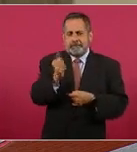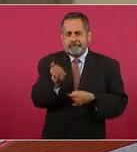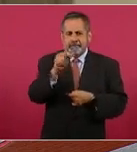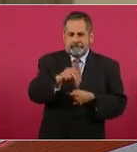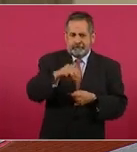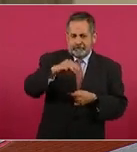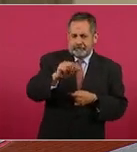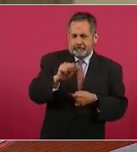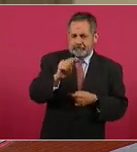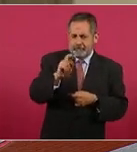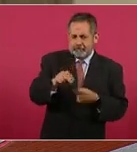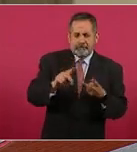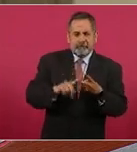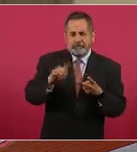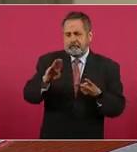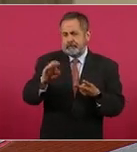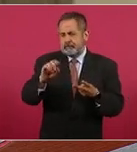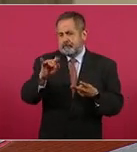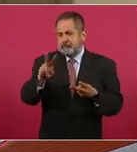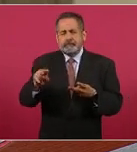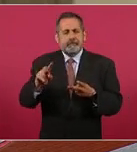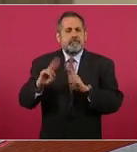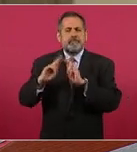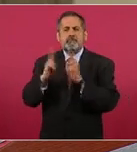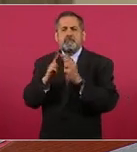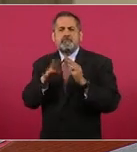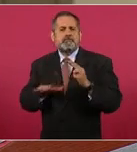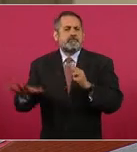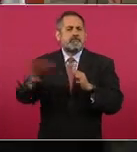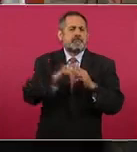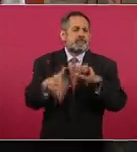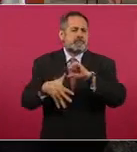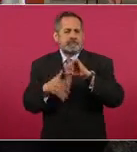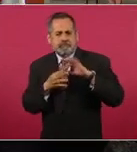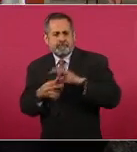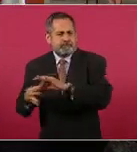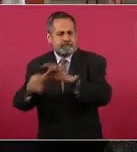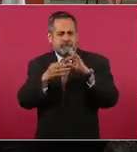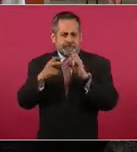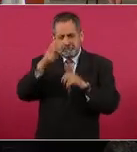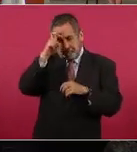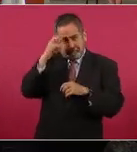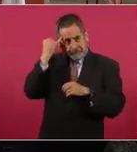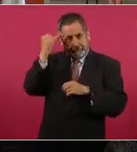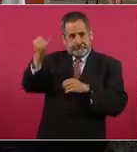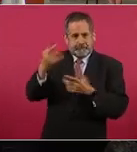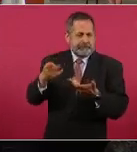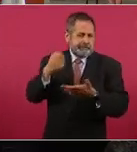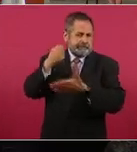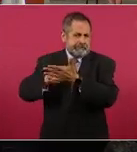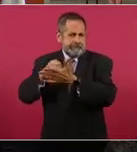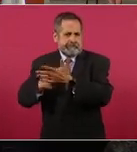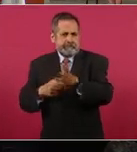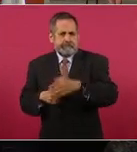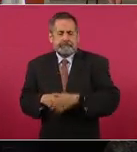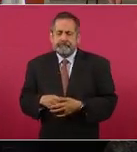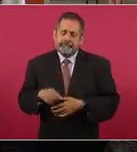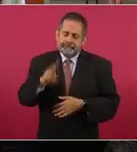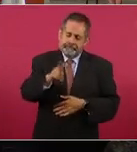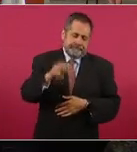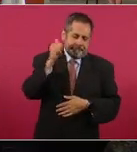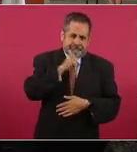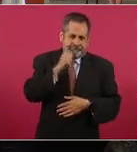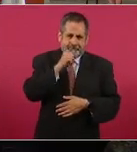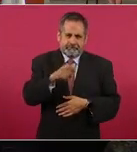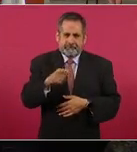unidad latinoamericana, con los valores latinoamericanos. Y por supuesto, siempre fue víctima y será víctima